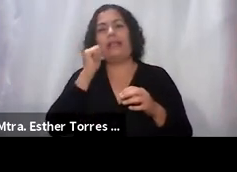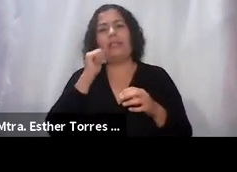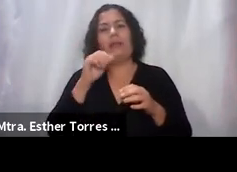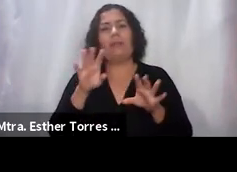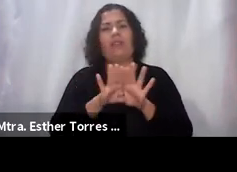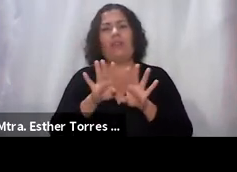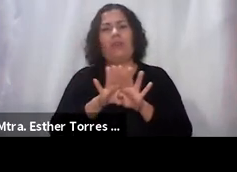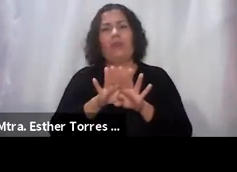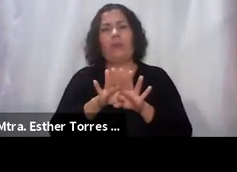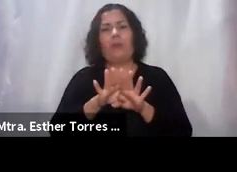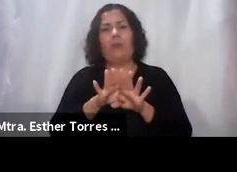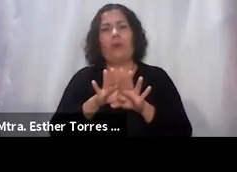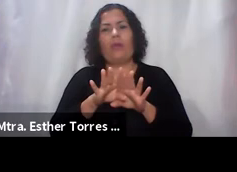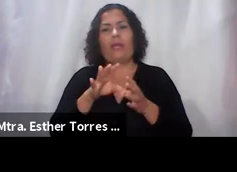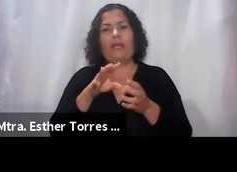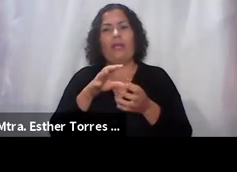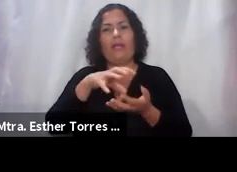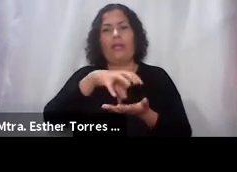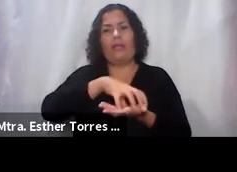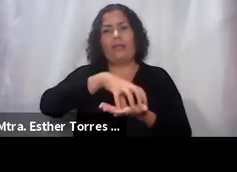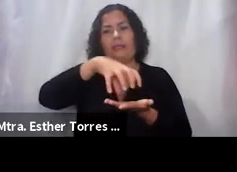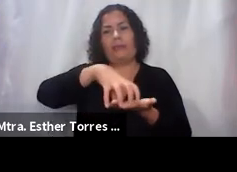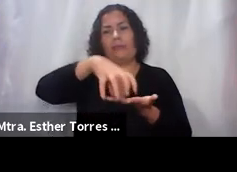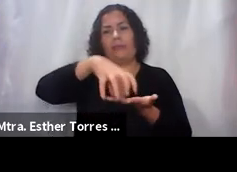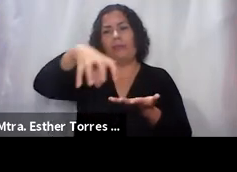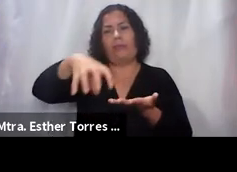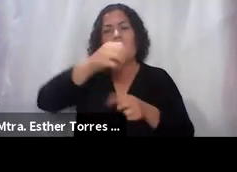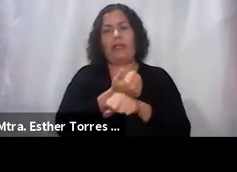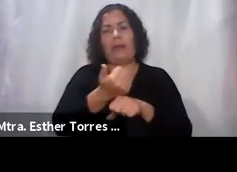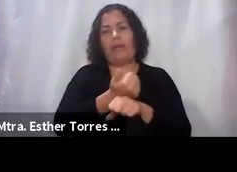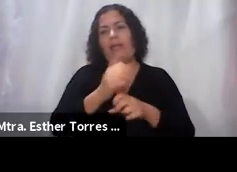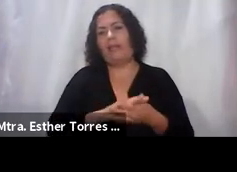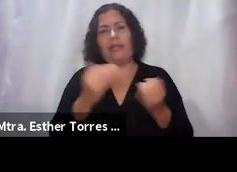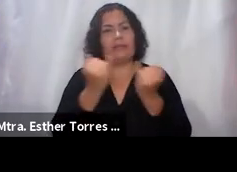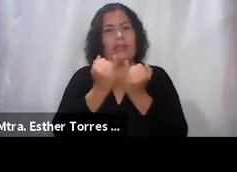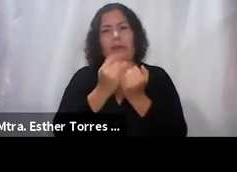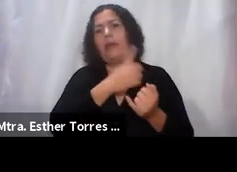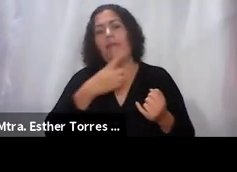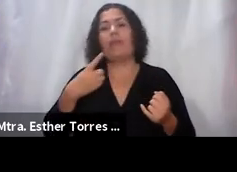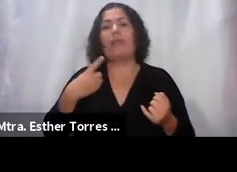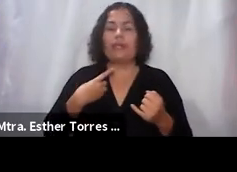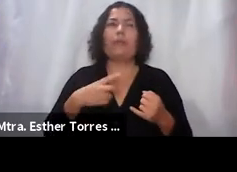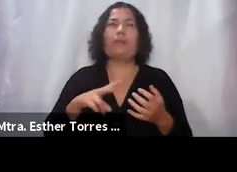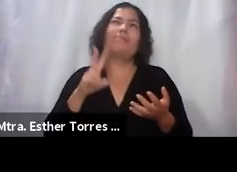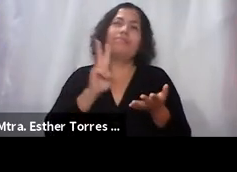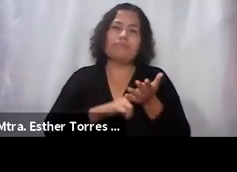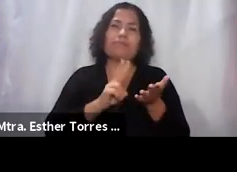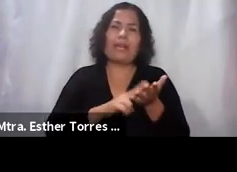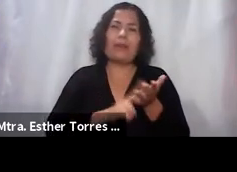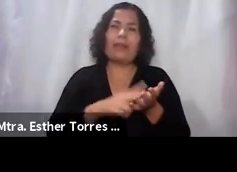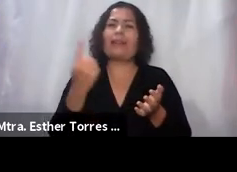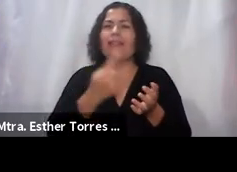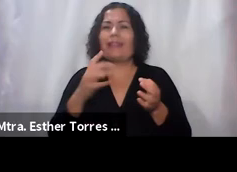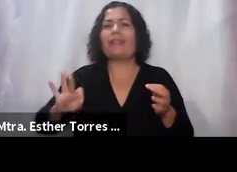tener que también valorar, ¿no? Qué tipo de vía ciclista es para saber qué tipo